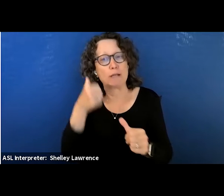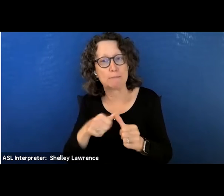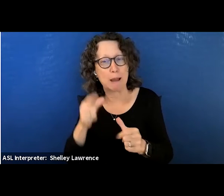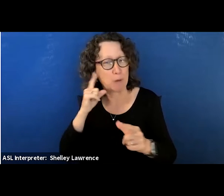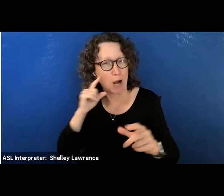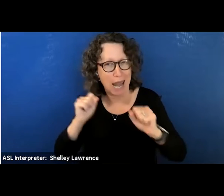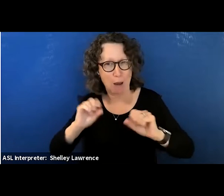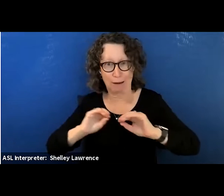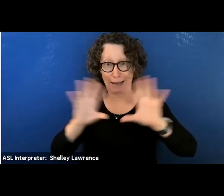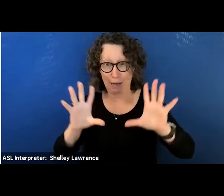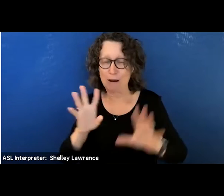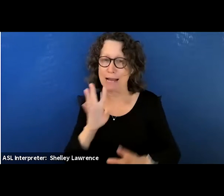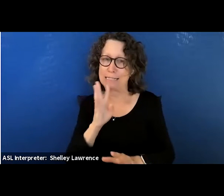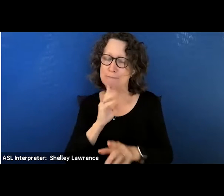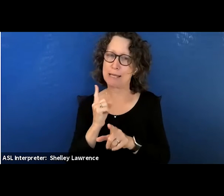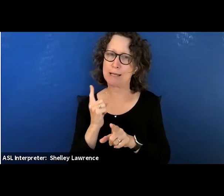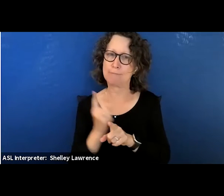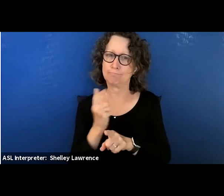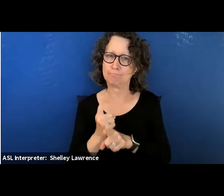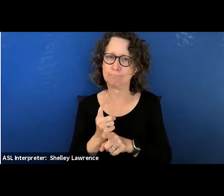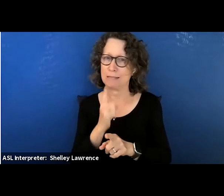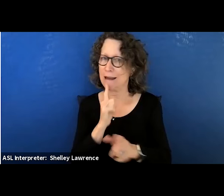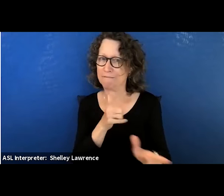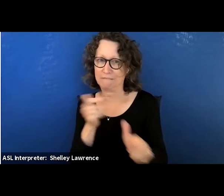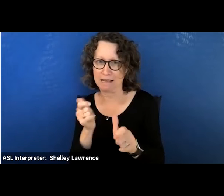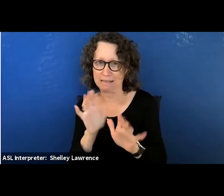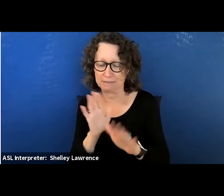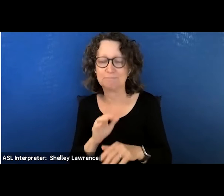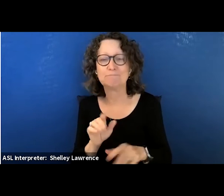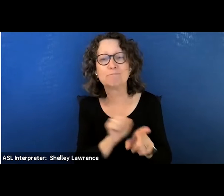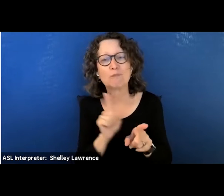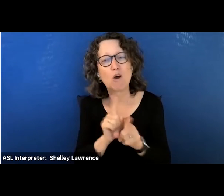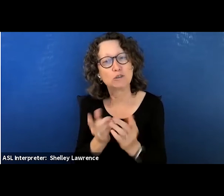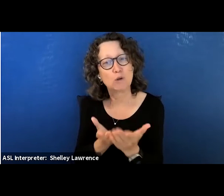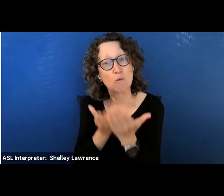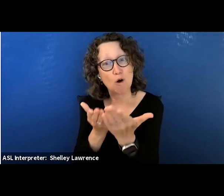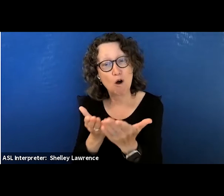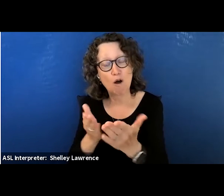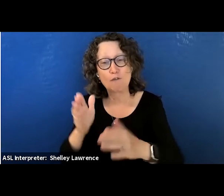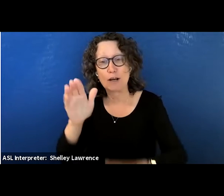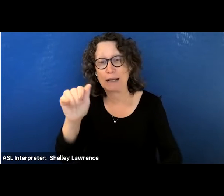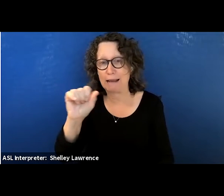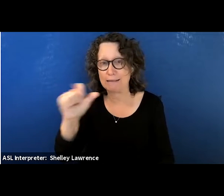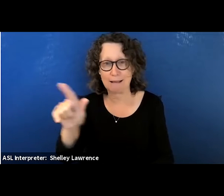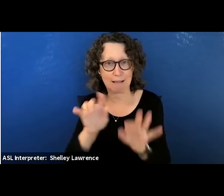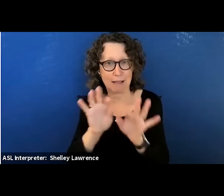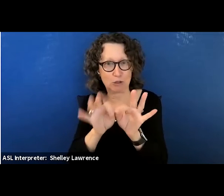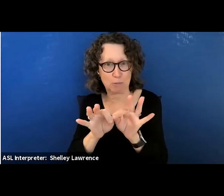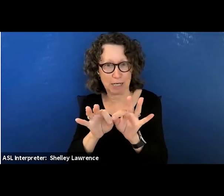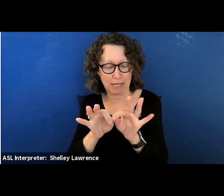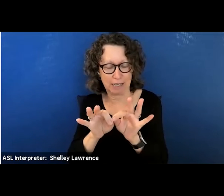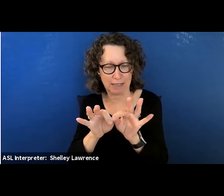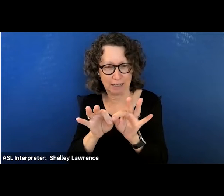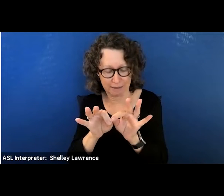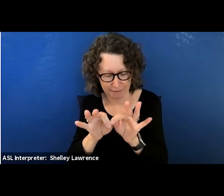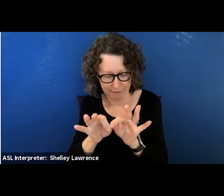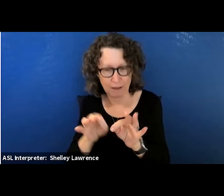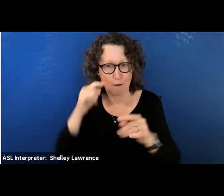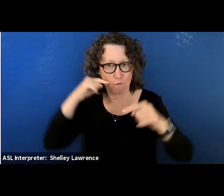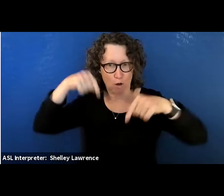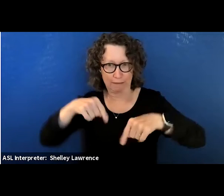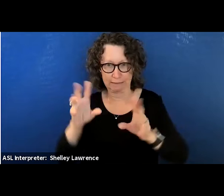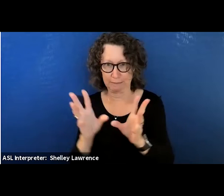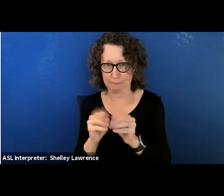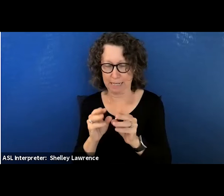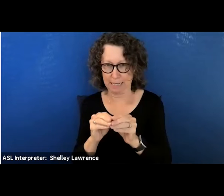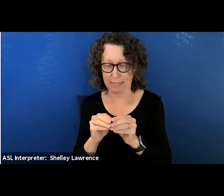aceptar. Cuando hable, hágalo con voz alta y clara y a un paso moderado. También estamos ofreciendo interpretación al lenguaje de señas americano